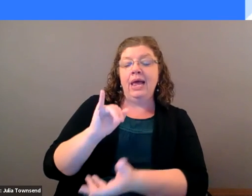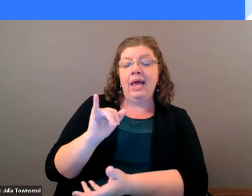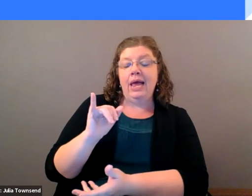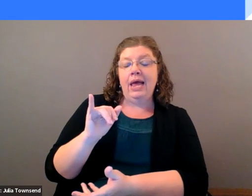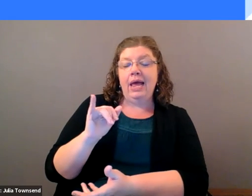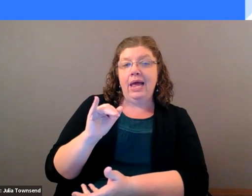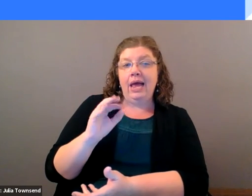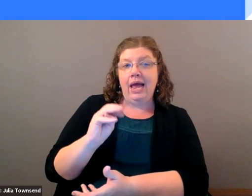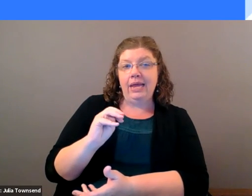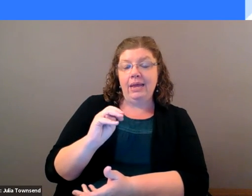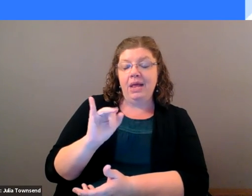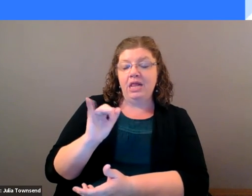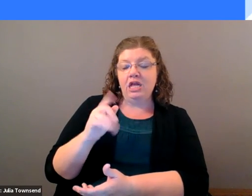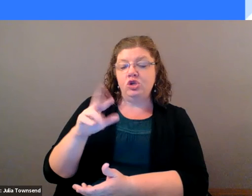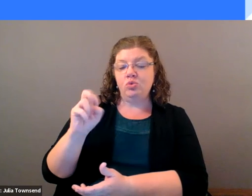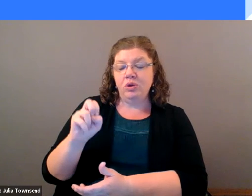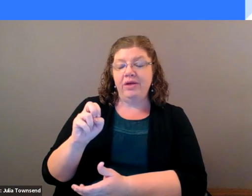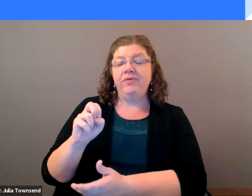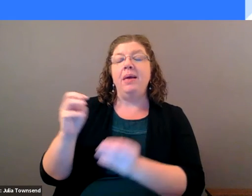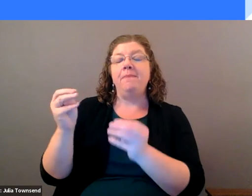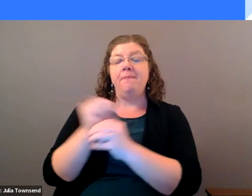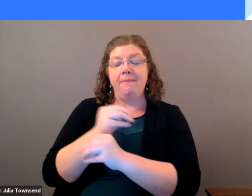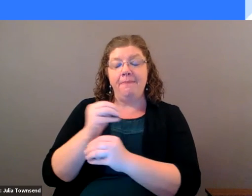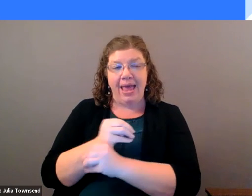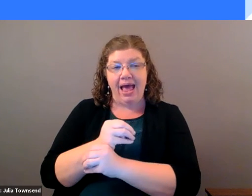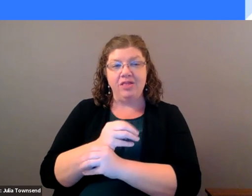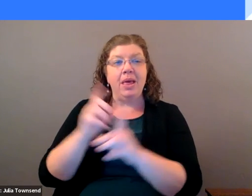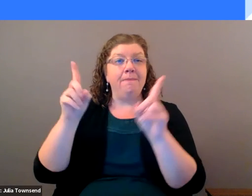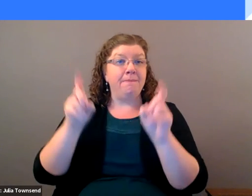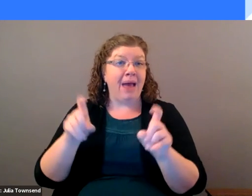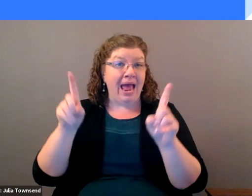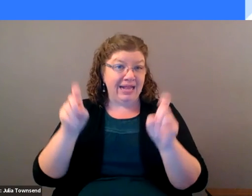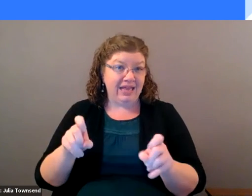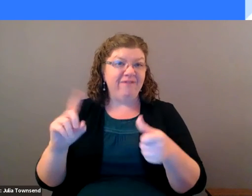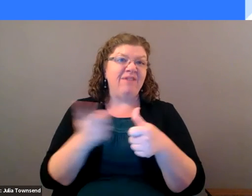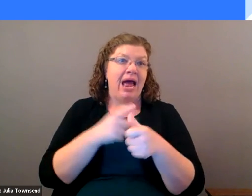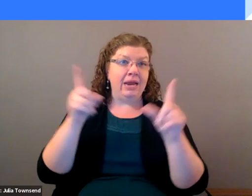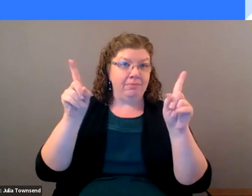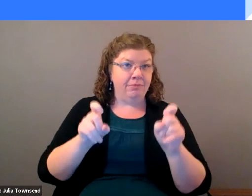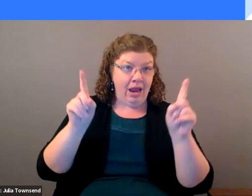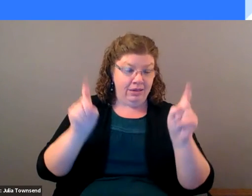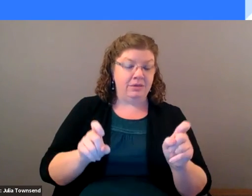un programa piloto. Comenzamos eso en el año escolar